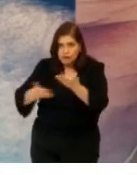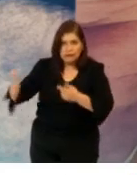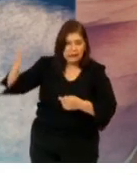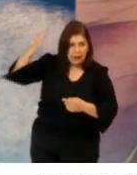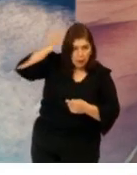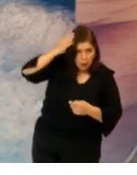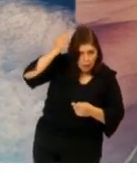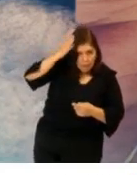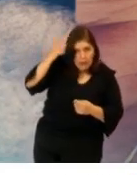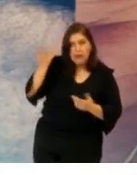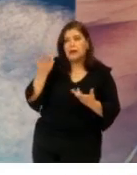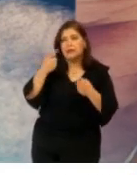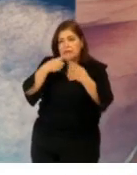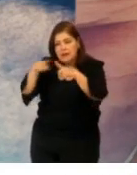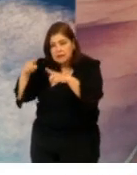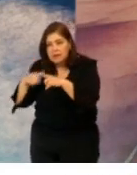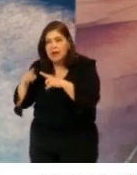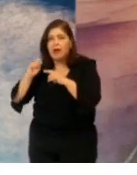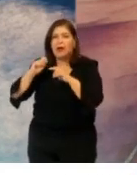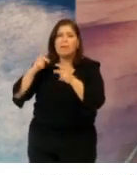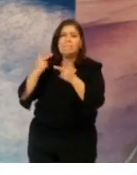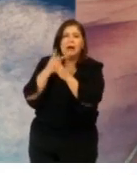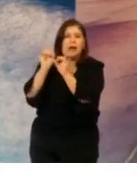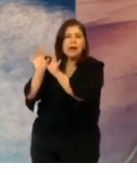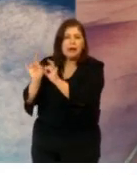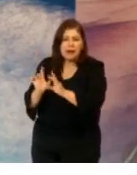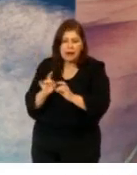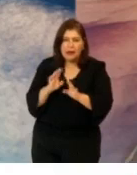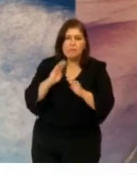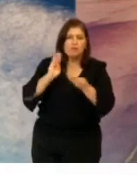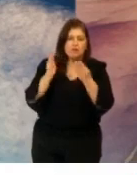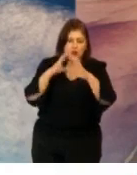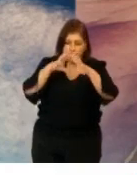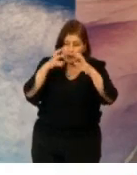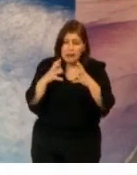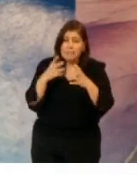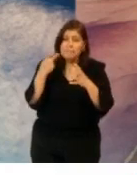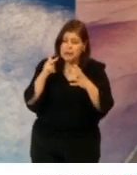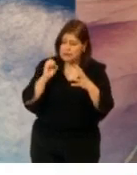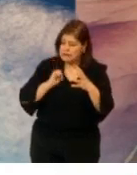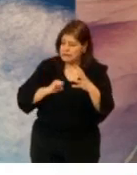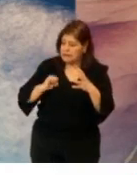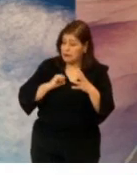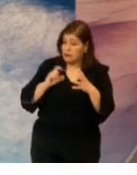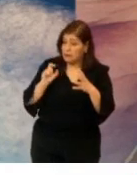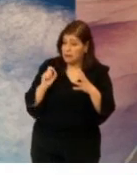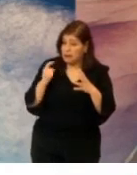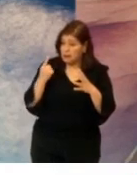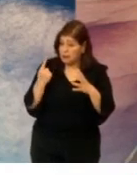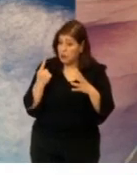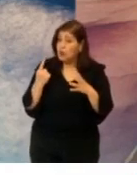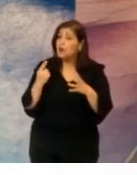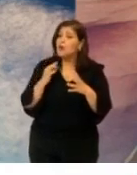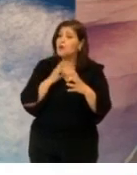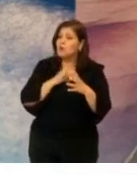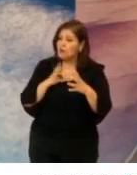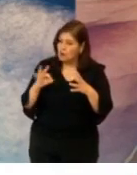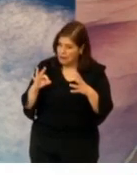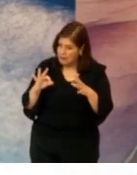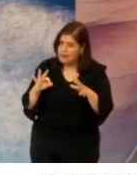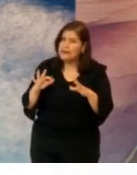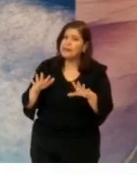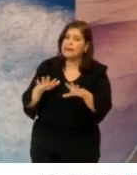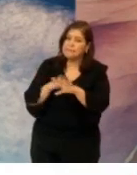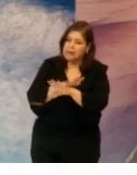liderazgos, en lo que está ocurriendo en el mundo, para suponer que el siglo XXI puede terminar muchísimo mejor de cómo